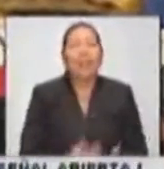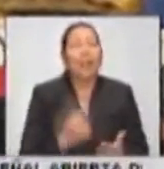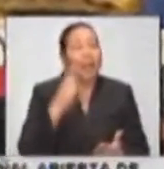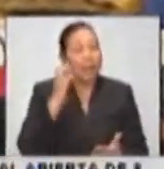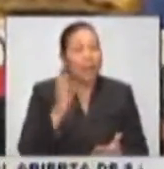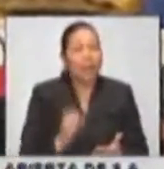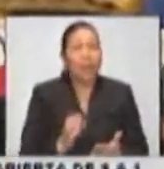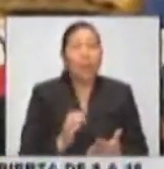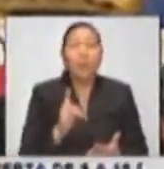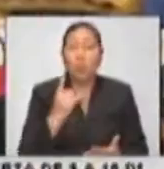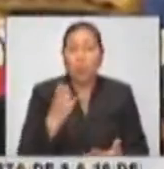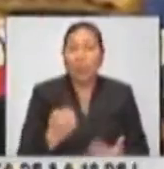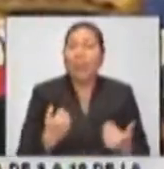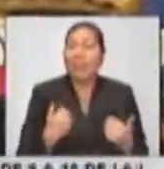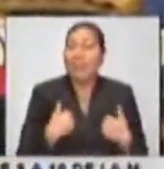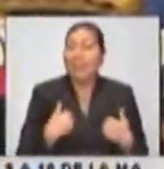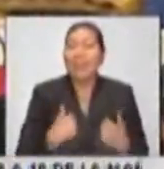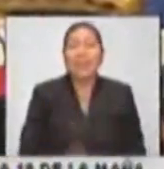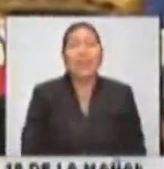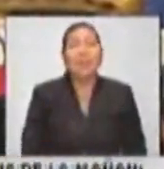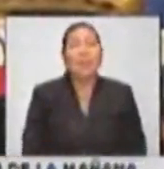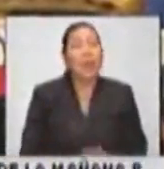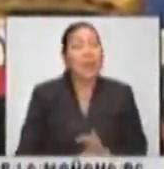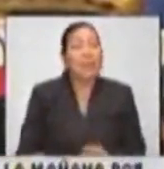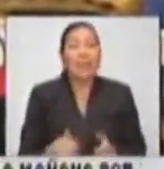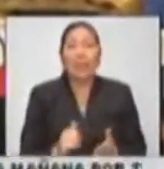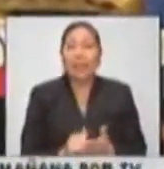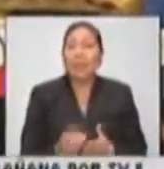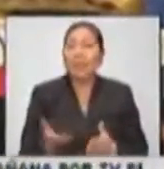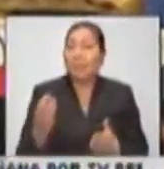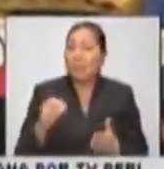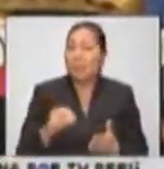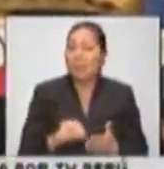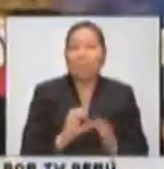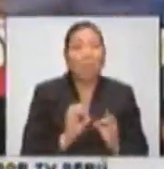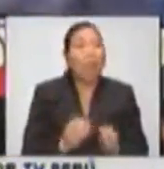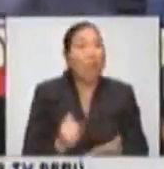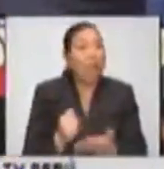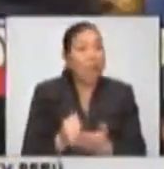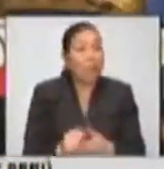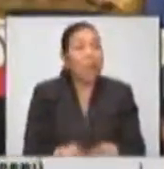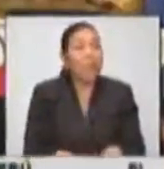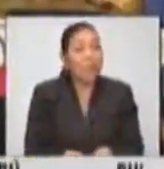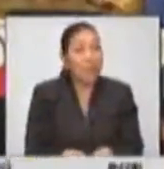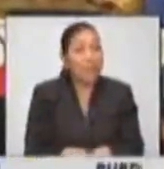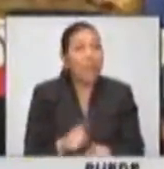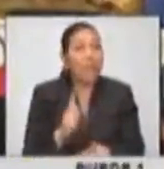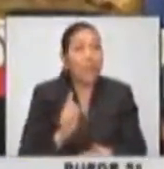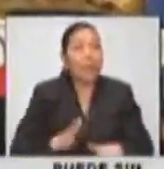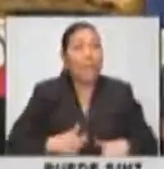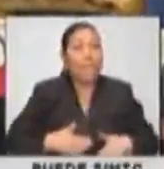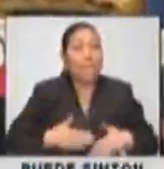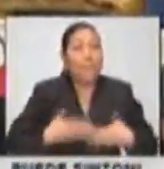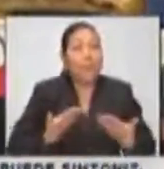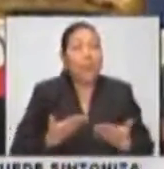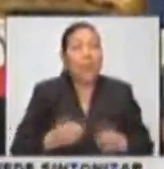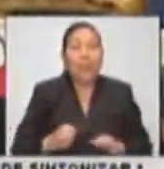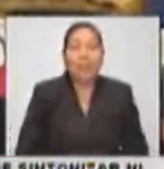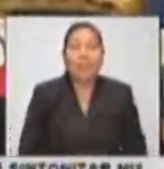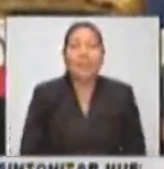ahora eso es urgente que tengamos que hacer. ¿Tenemos acceso? Correcto. Ayúdenos también para poder